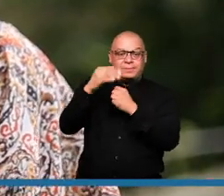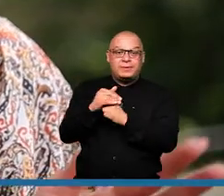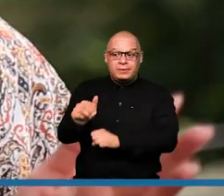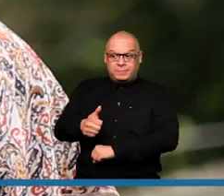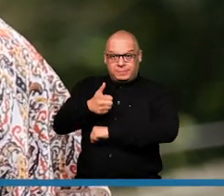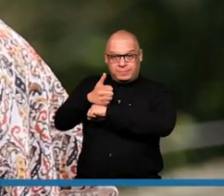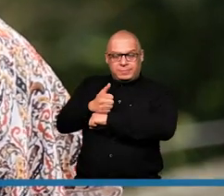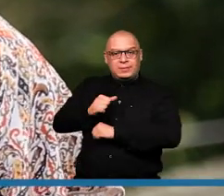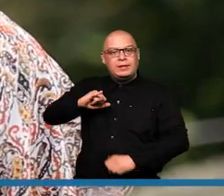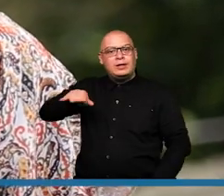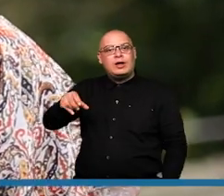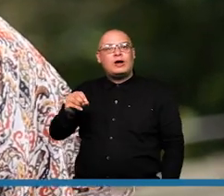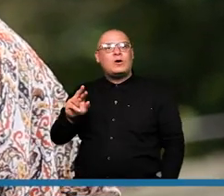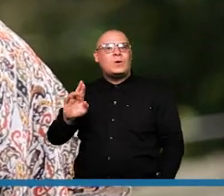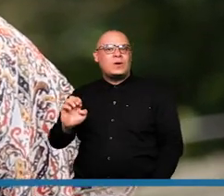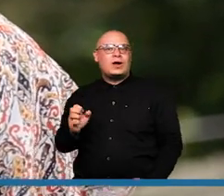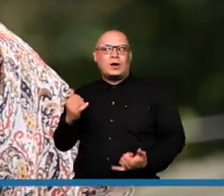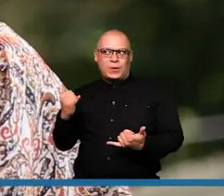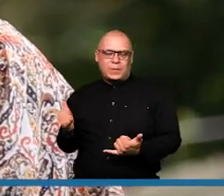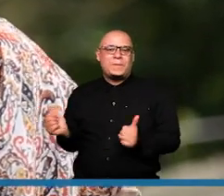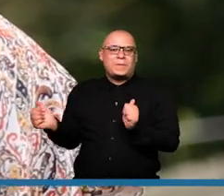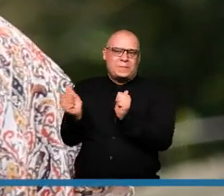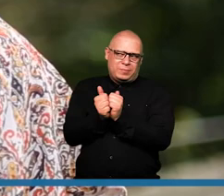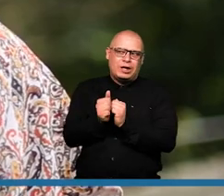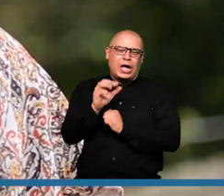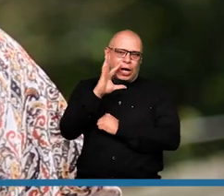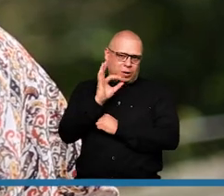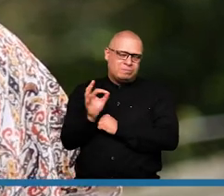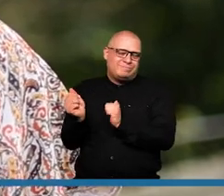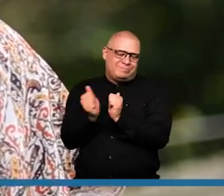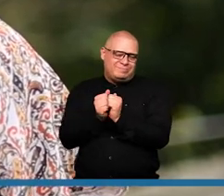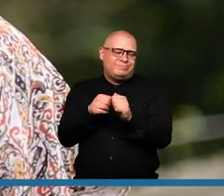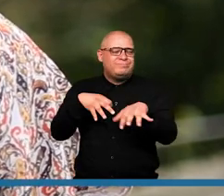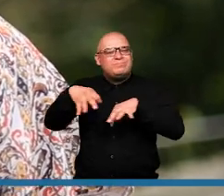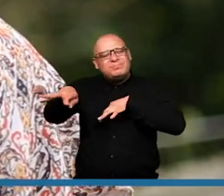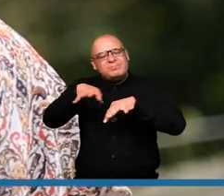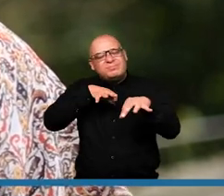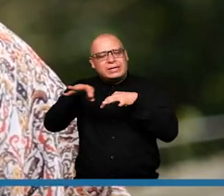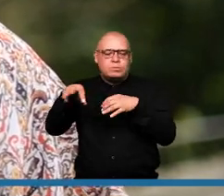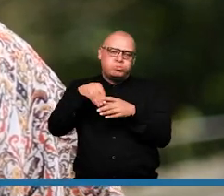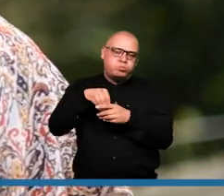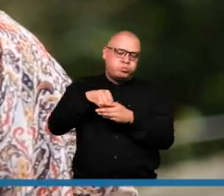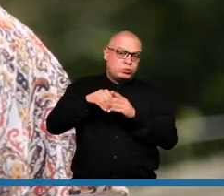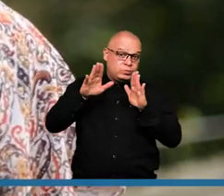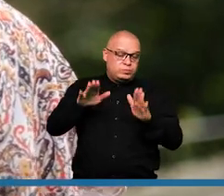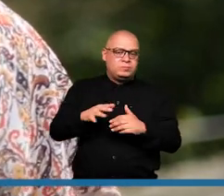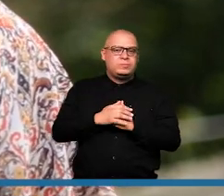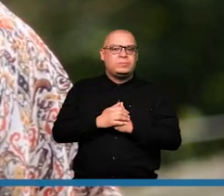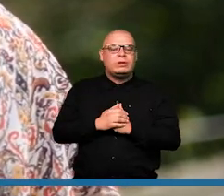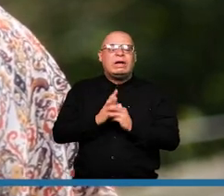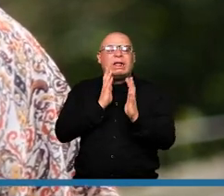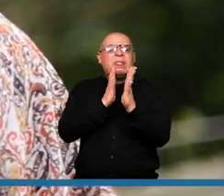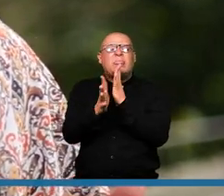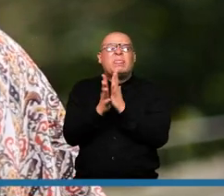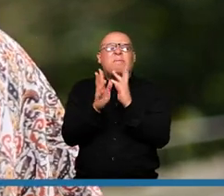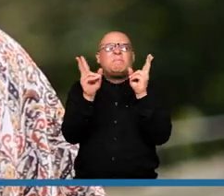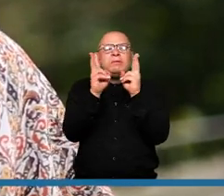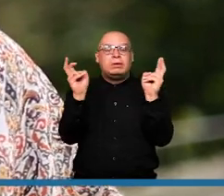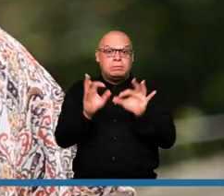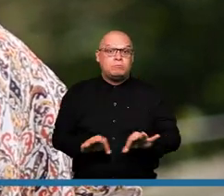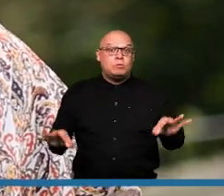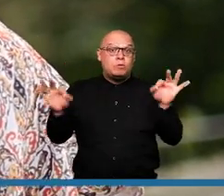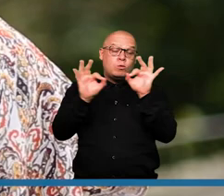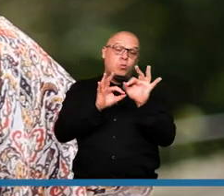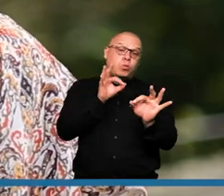director, Jorge Aguad, es el invitado del director del Área Metropolitana, Juan David Palacio Cardona. Ambos hablan sobre la importancia de